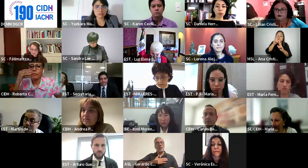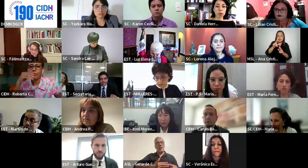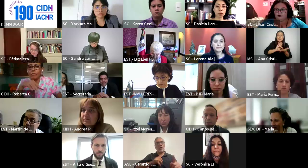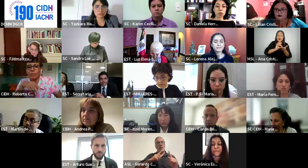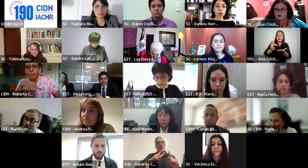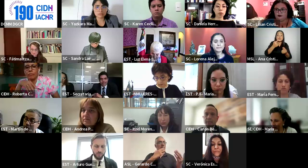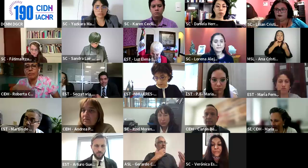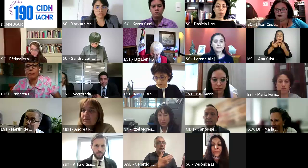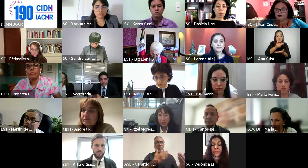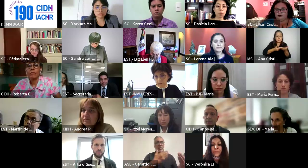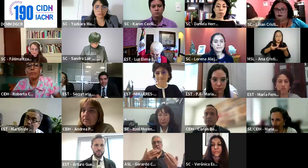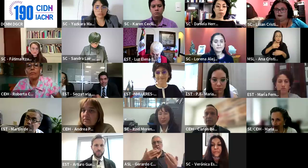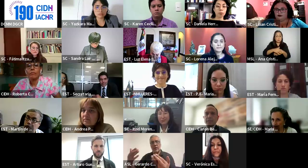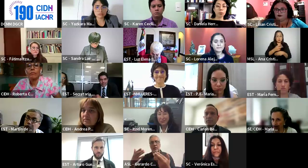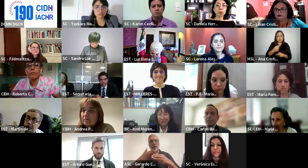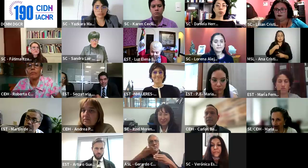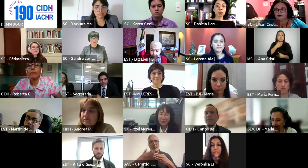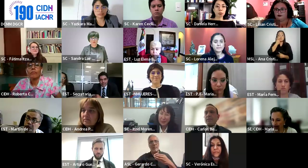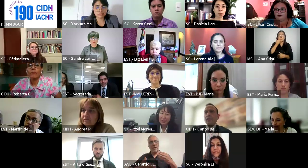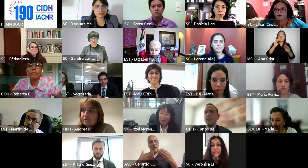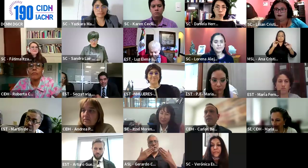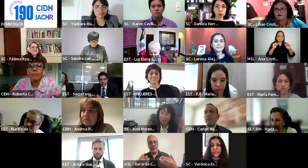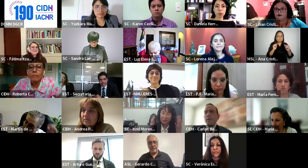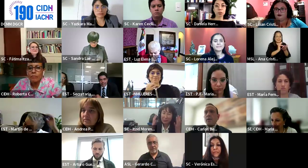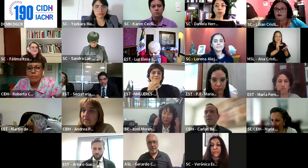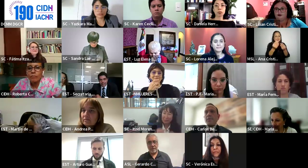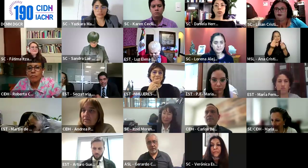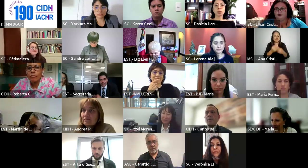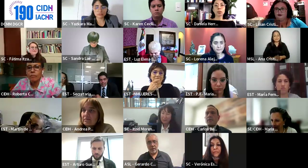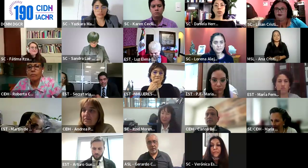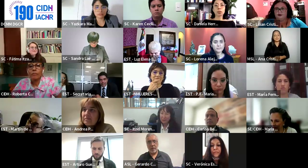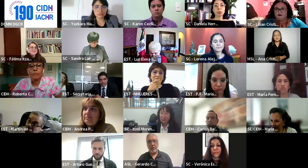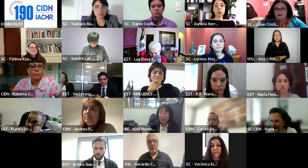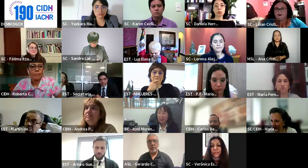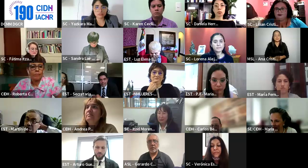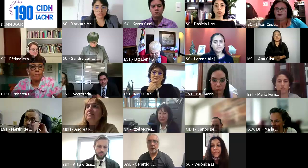Y con eso me despido de ustedes. Muchas gracias.